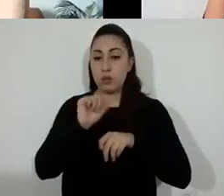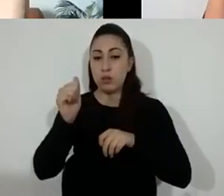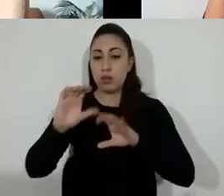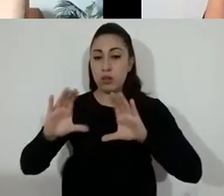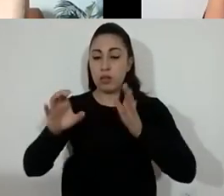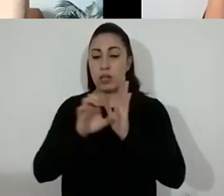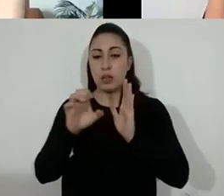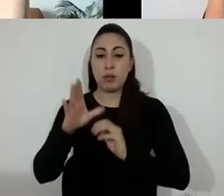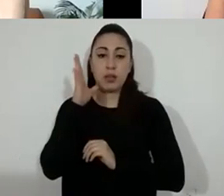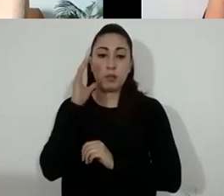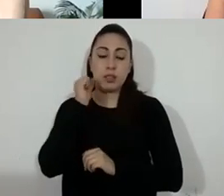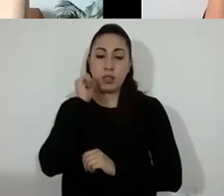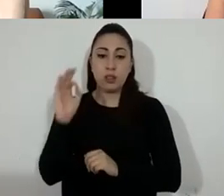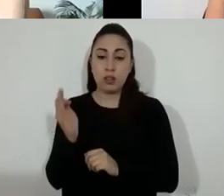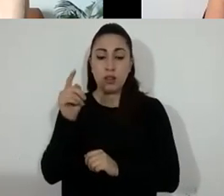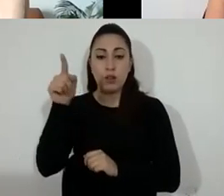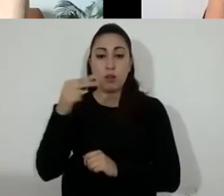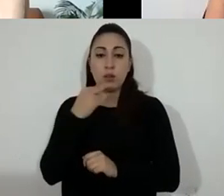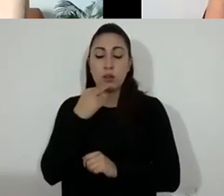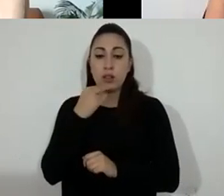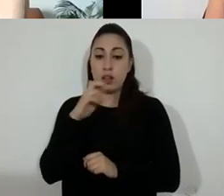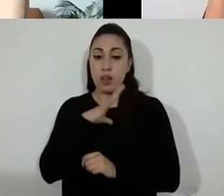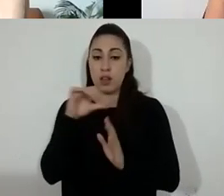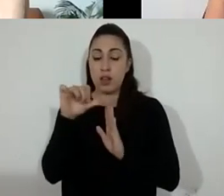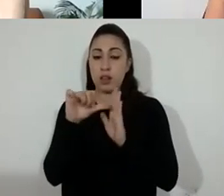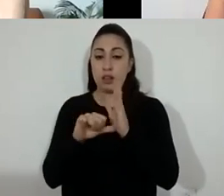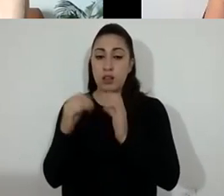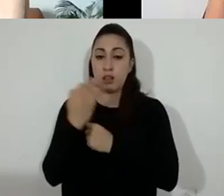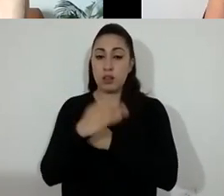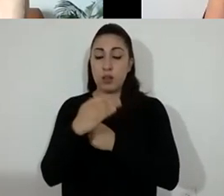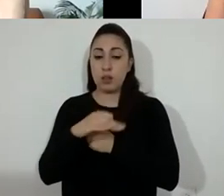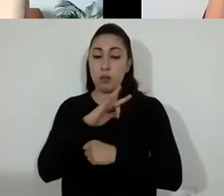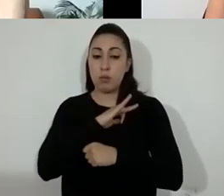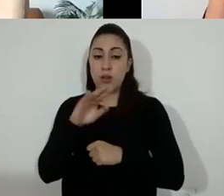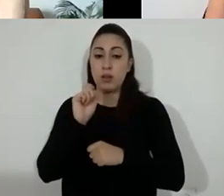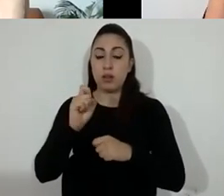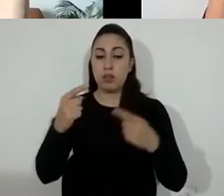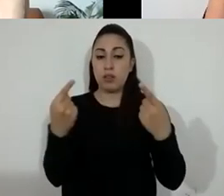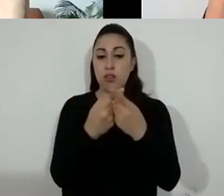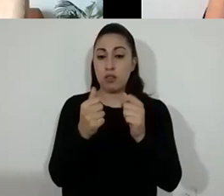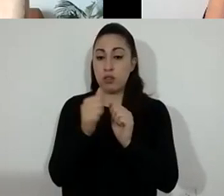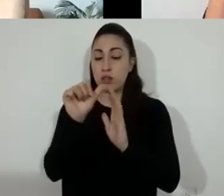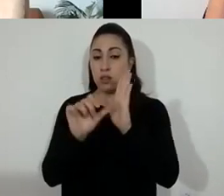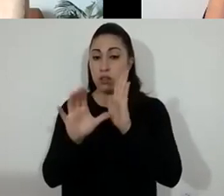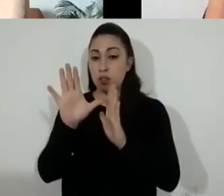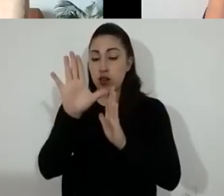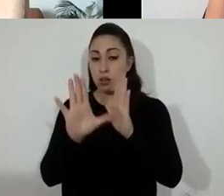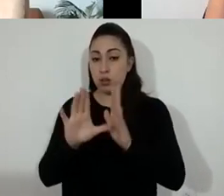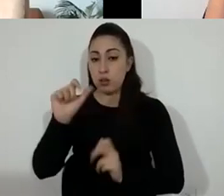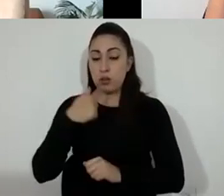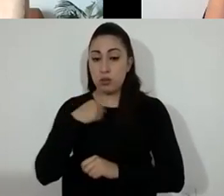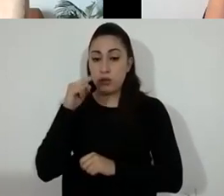Senado de la República, que los artículos transitorios pueden ir inclusive en contra de la Constitución. Así lo